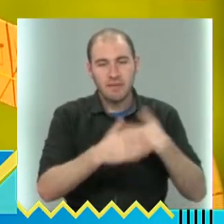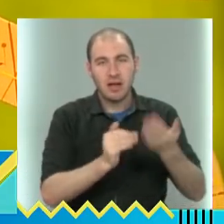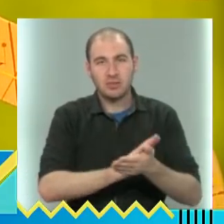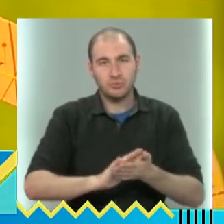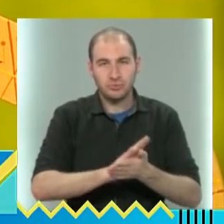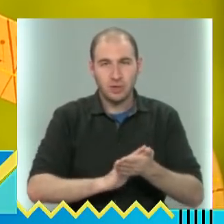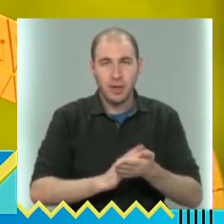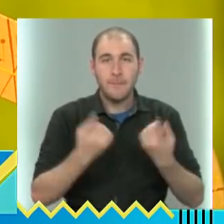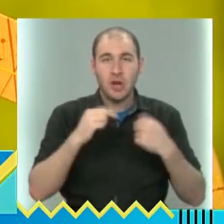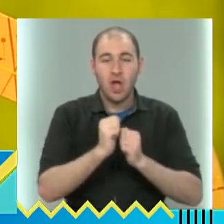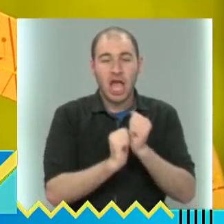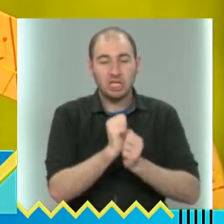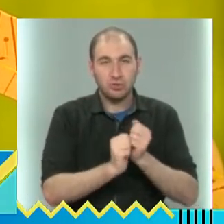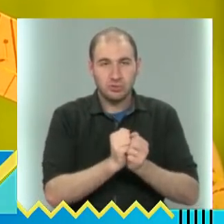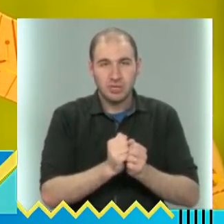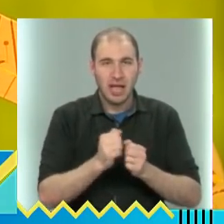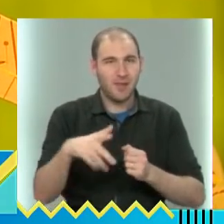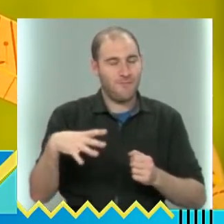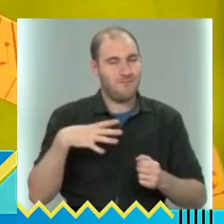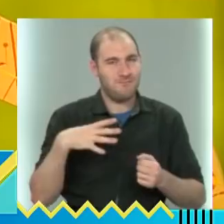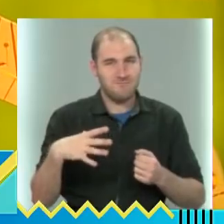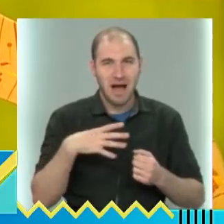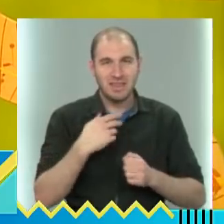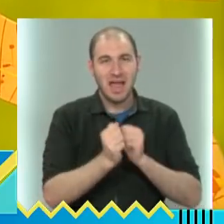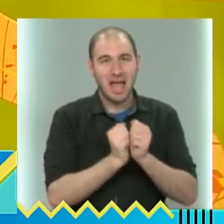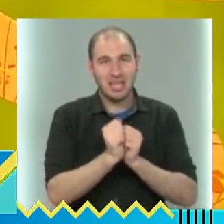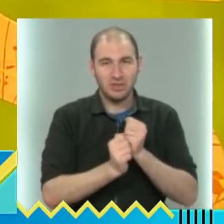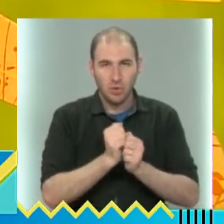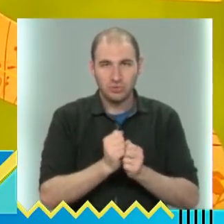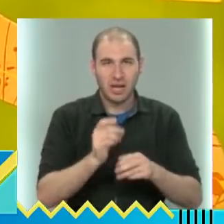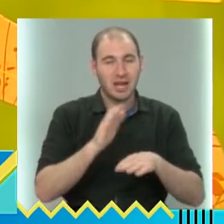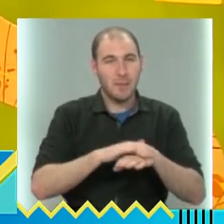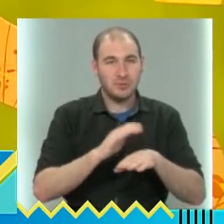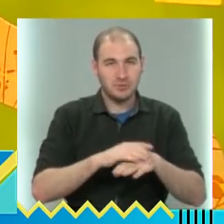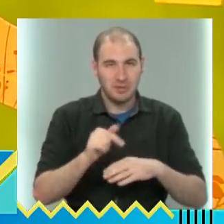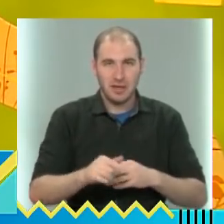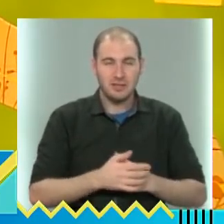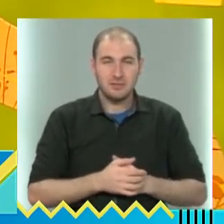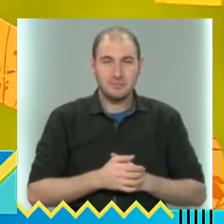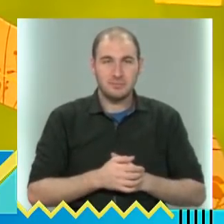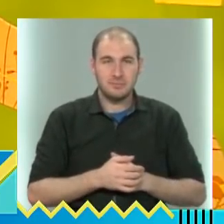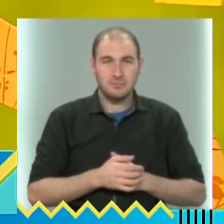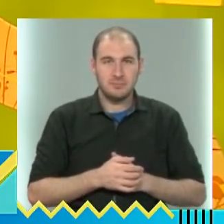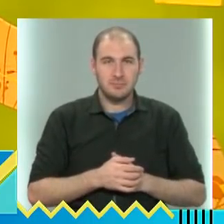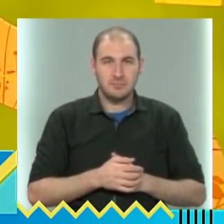remediación, pero la industria está lejos de ser una industria irresponsable. Además, los principales